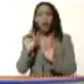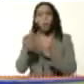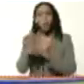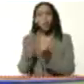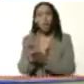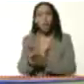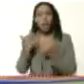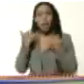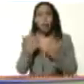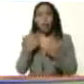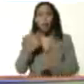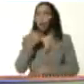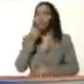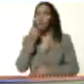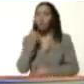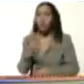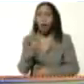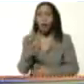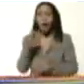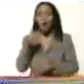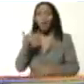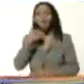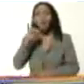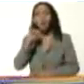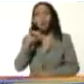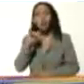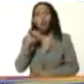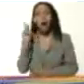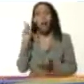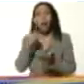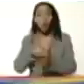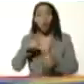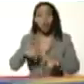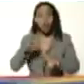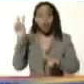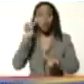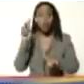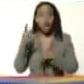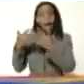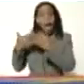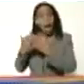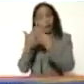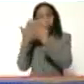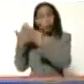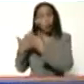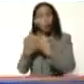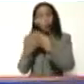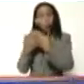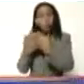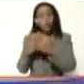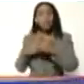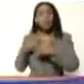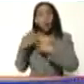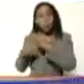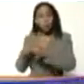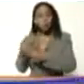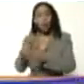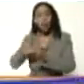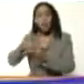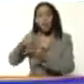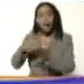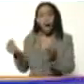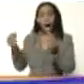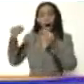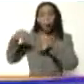dar la buena noticia de que ha llegado a Venezuela para sus estudios y se va a proceder a firmar los